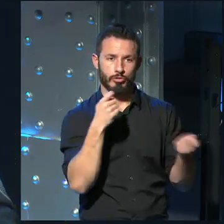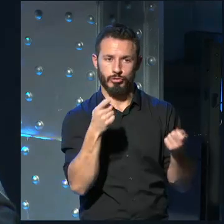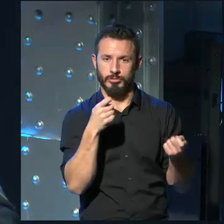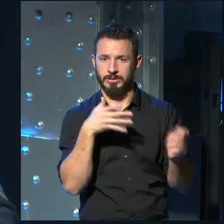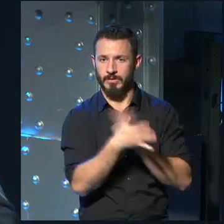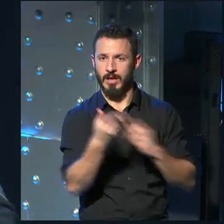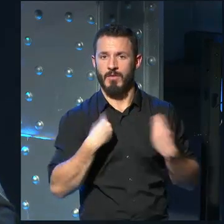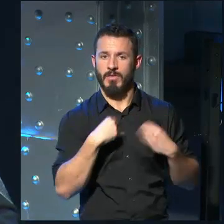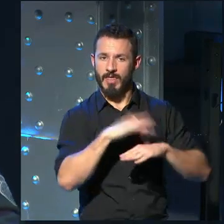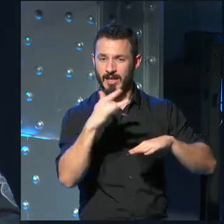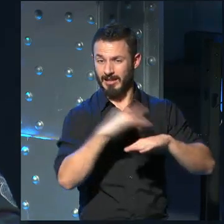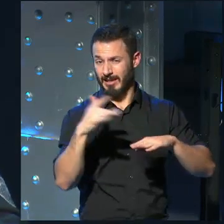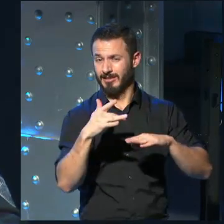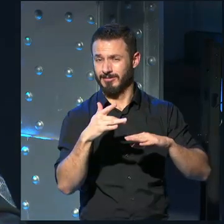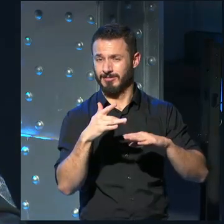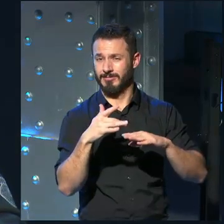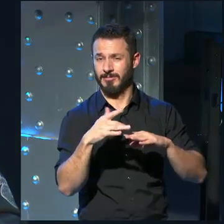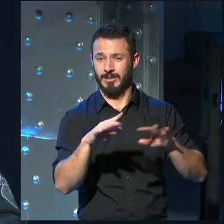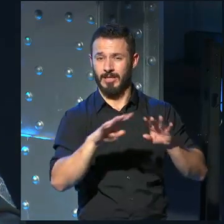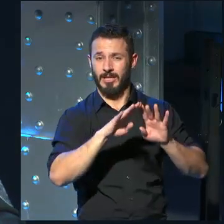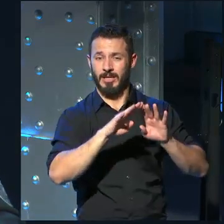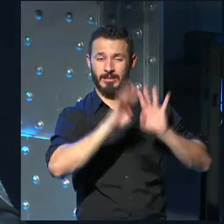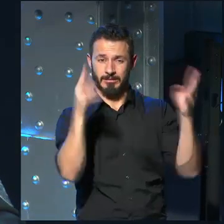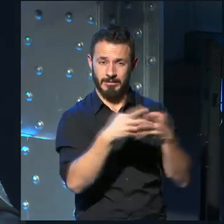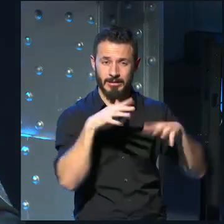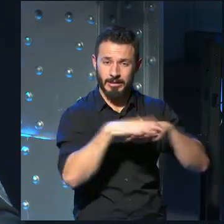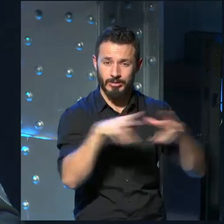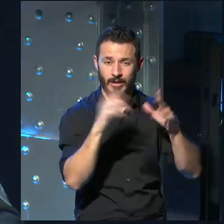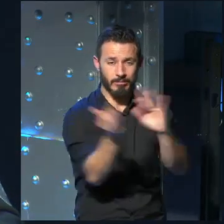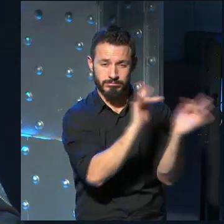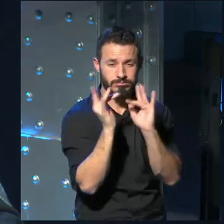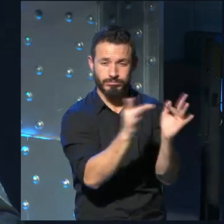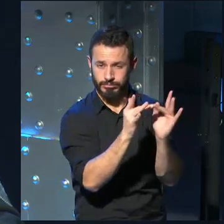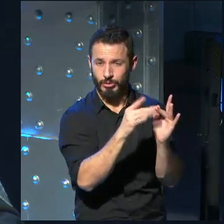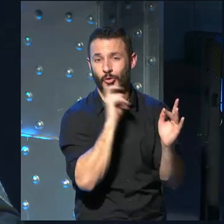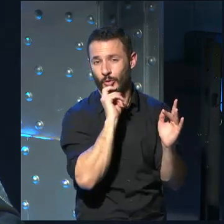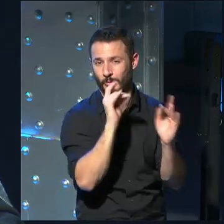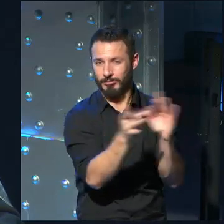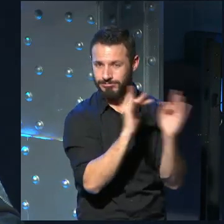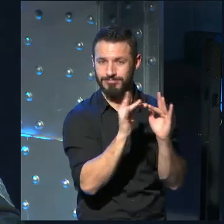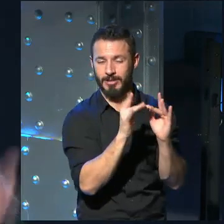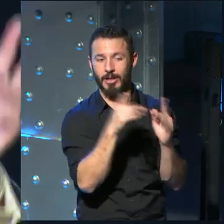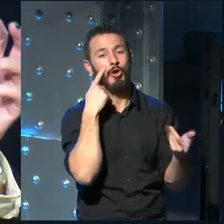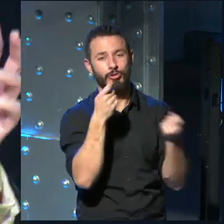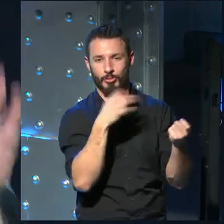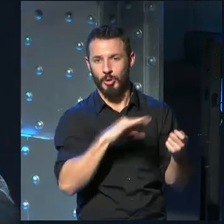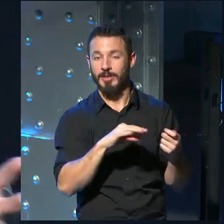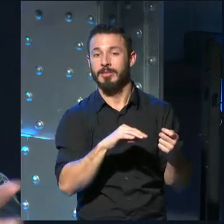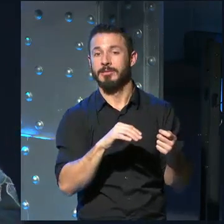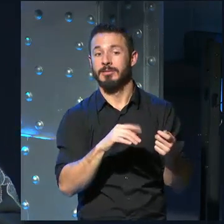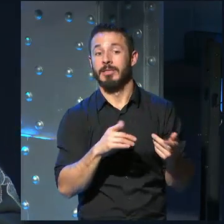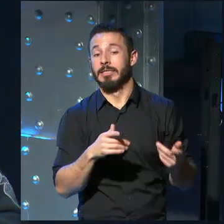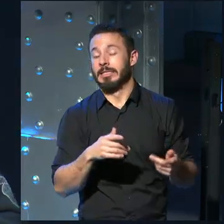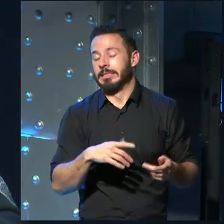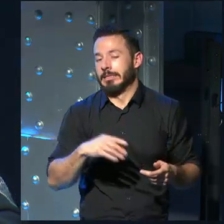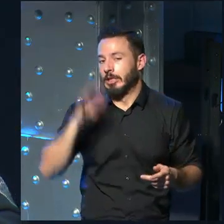digital, es decir, todas las interacciones que tienes en los medios online o con los equipos conectados, y sobre eso se supone que